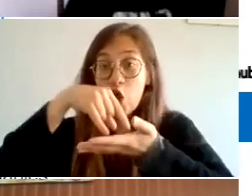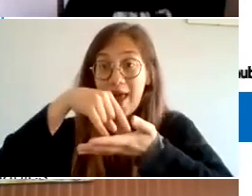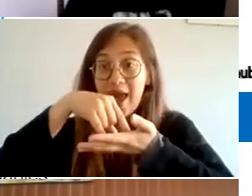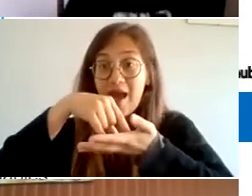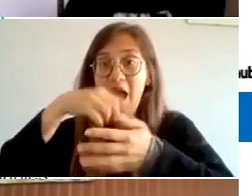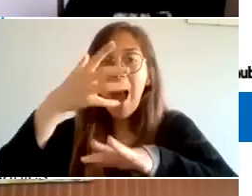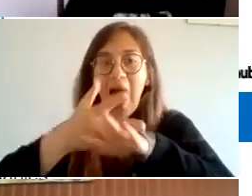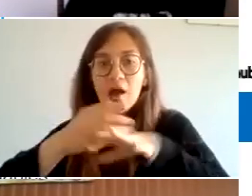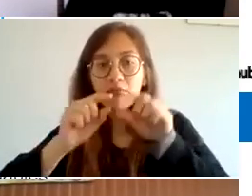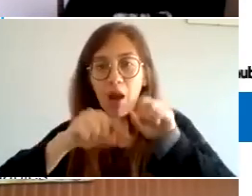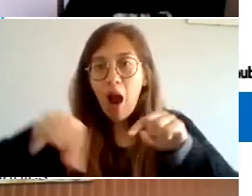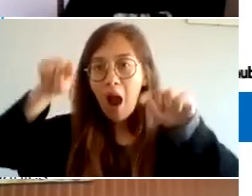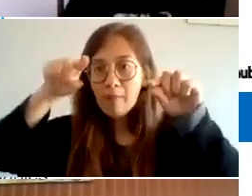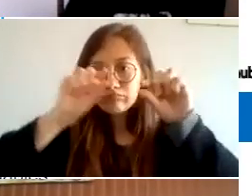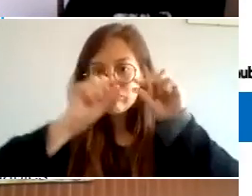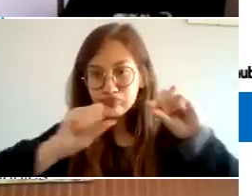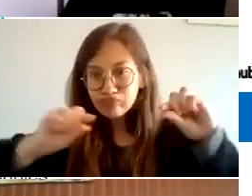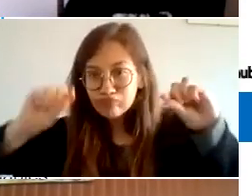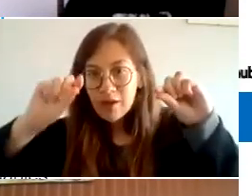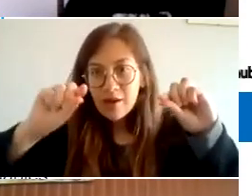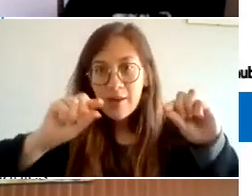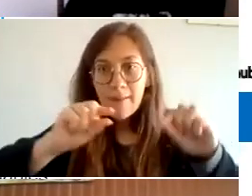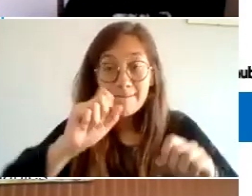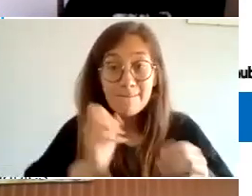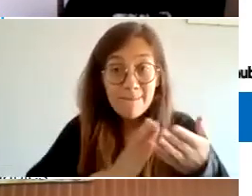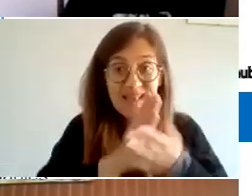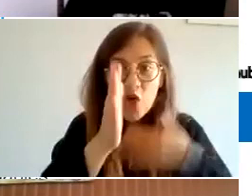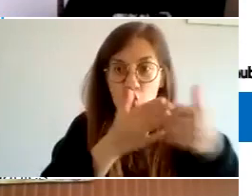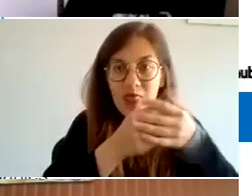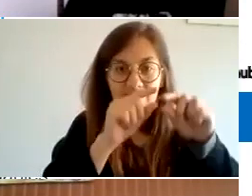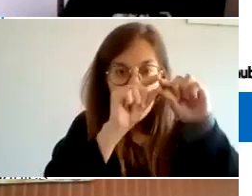internet. Existen cables desde Chiloé que van